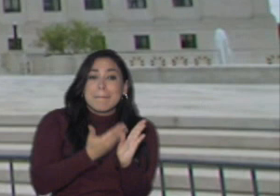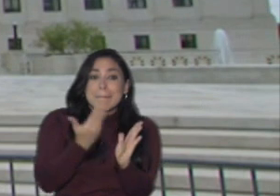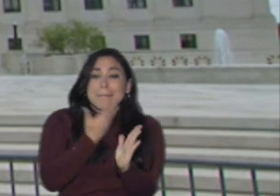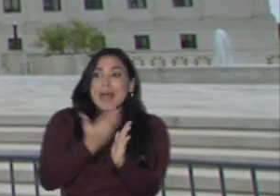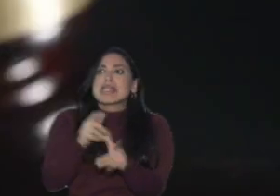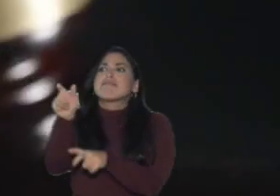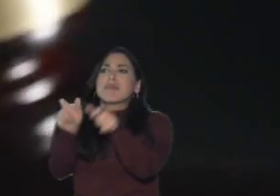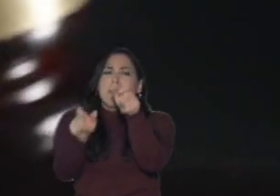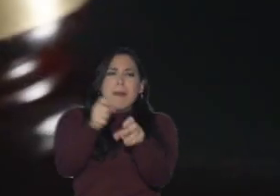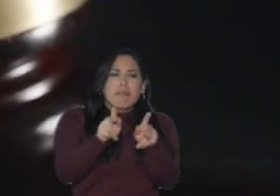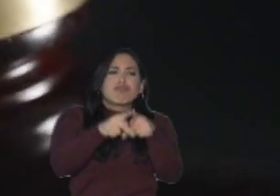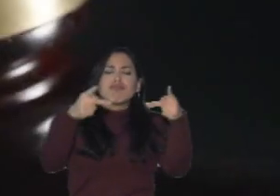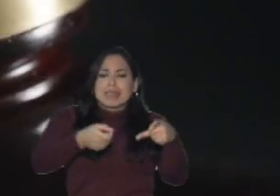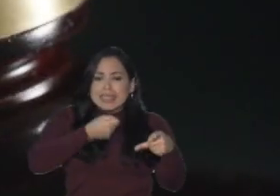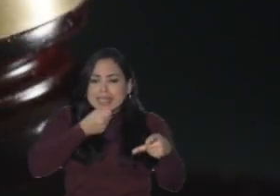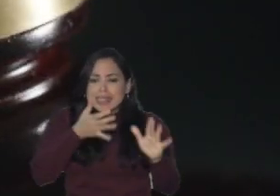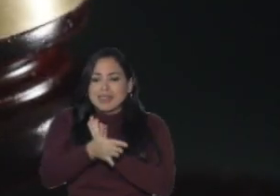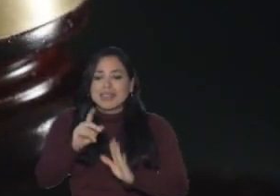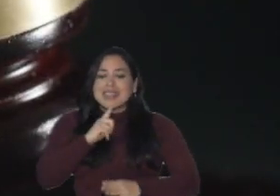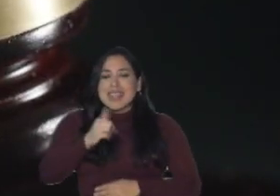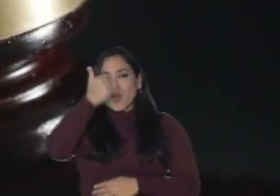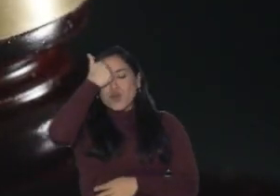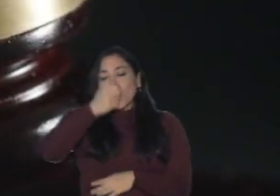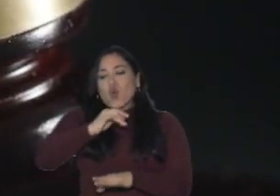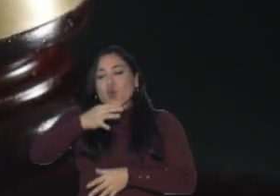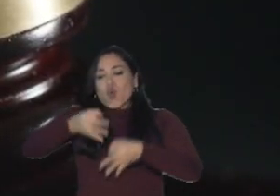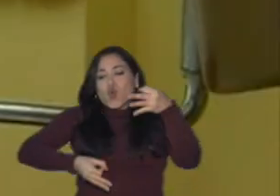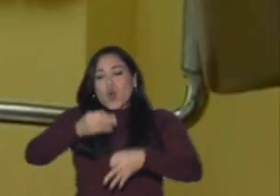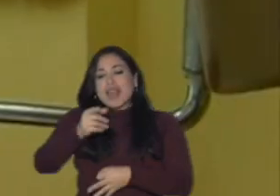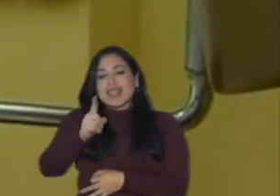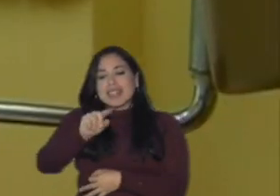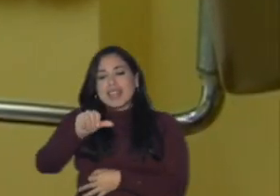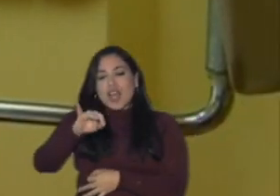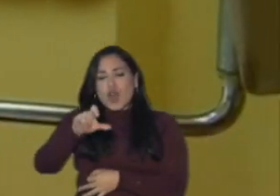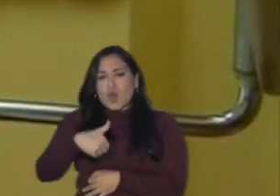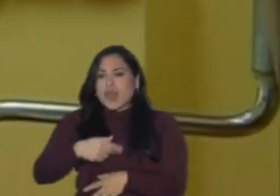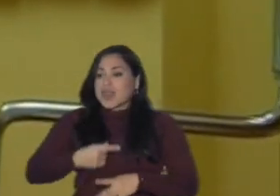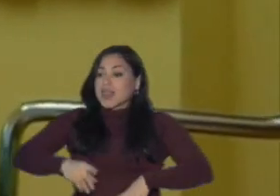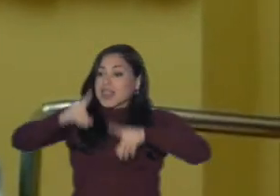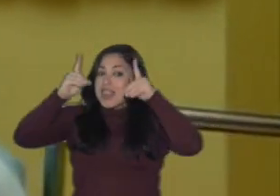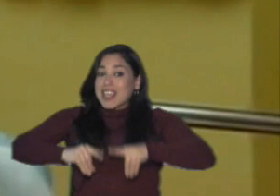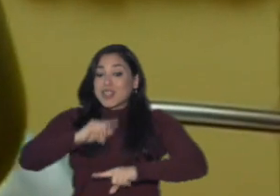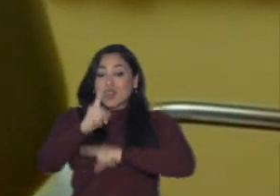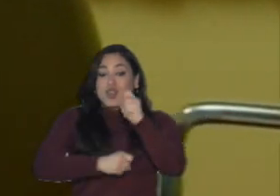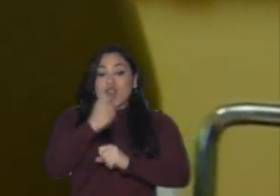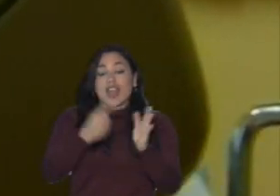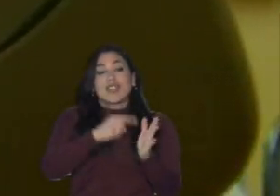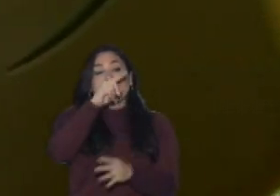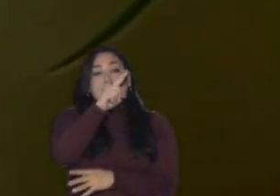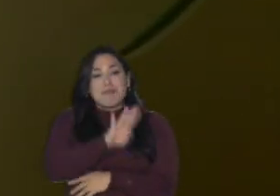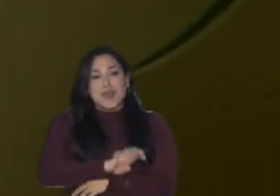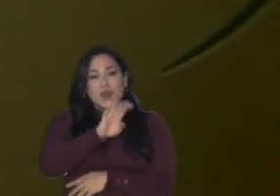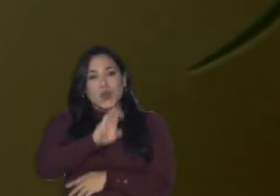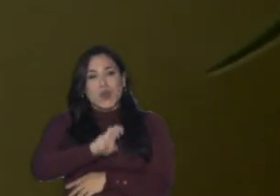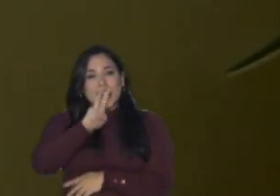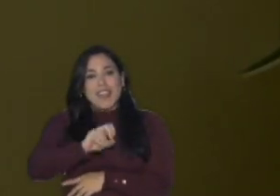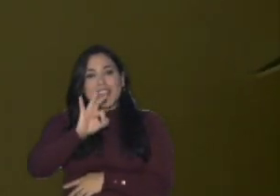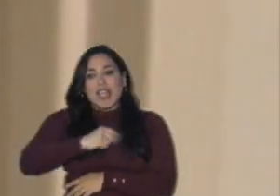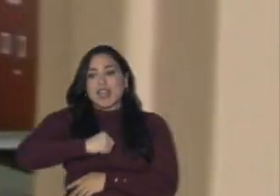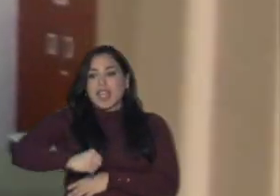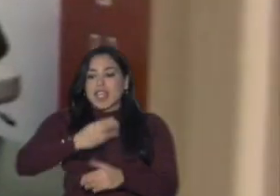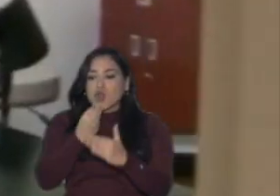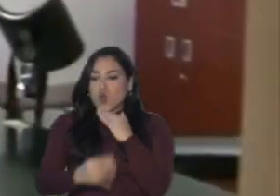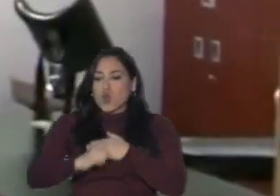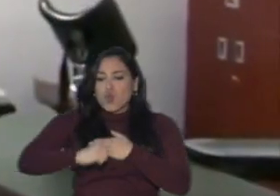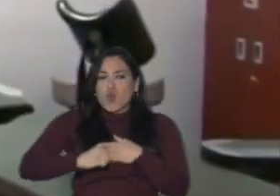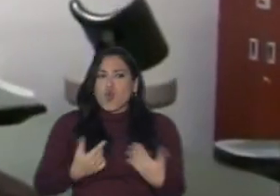por varios medios, habría sido escrito por el juez Samuel Alito, quien considera que la decisión tomada en 1973, que consagra el derecho al